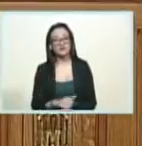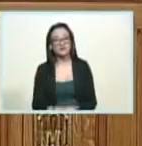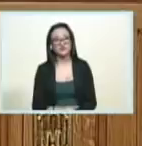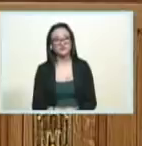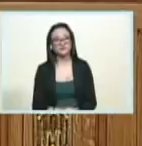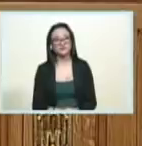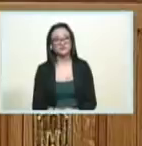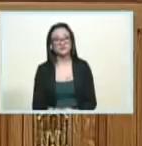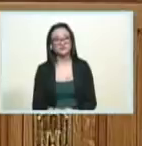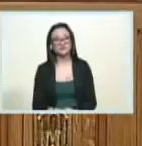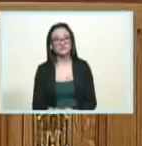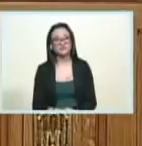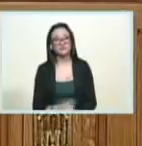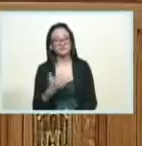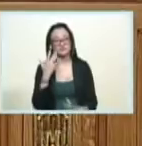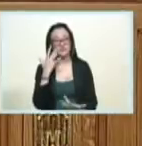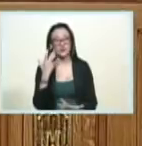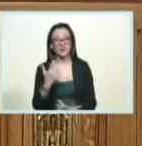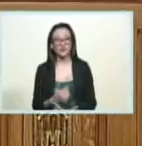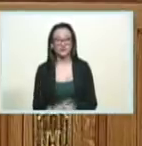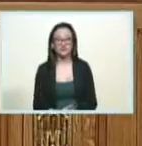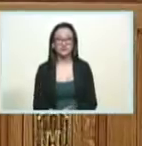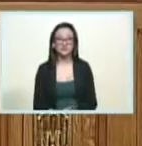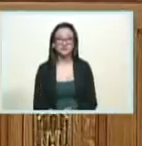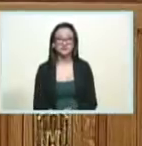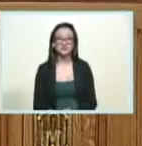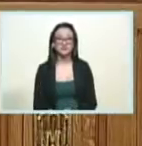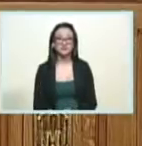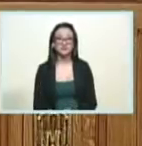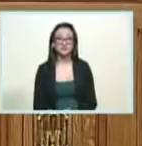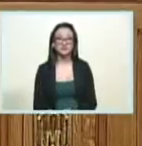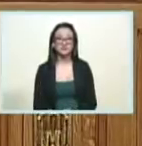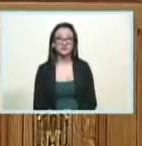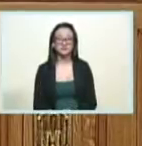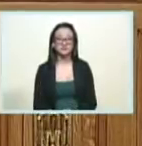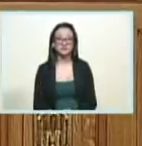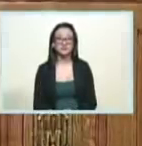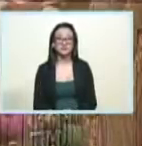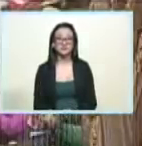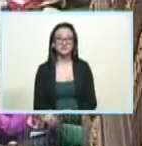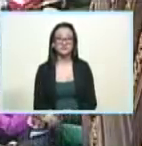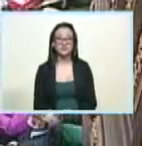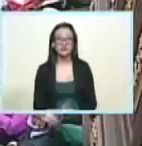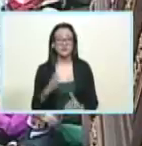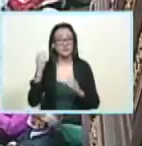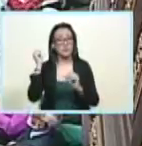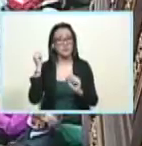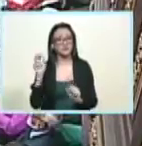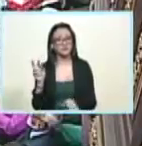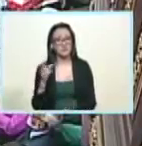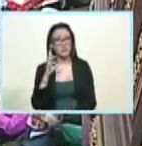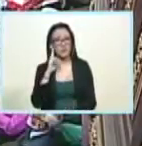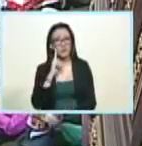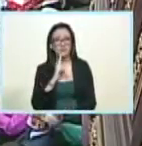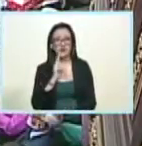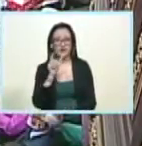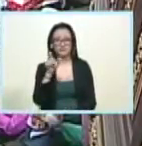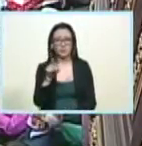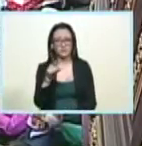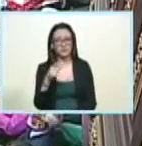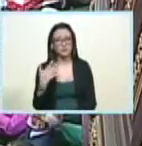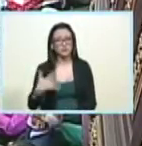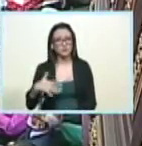nuestro buque insignia, le digo yo, el buque insignia de la diplomacia bolivariana.